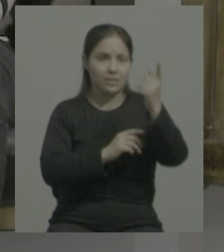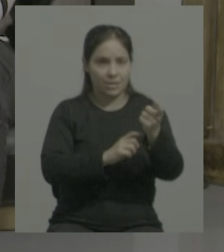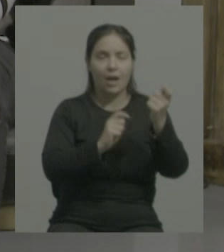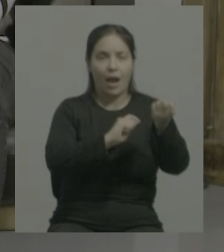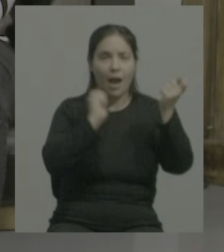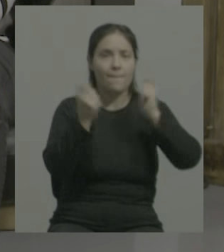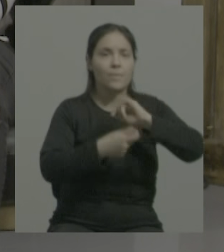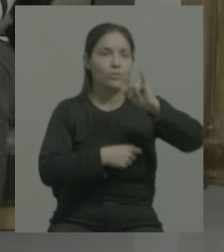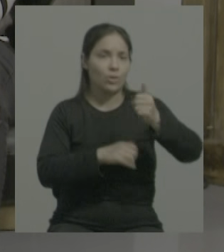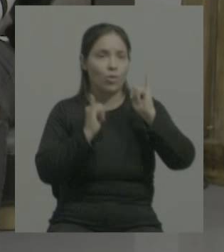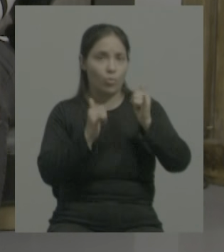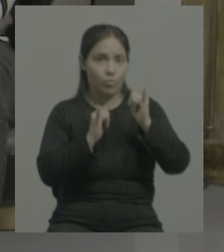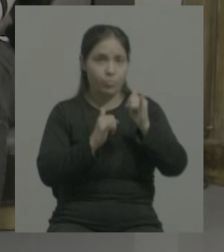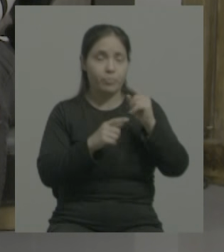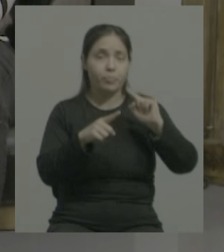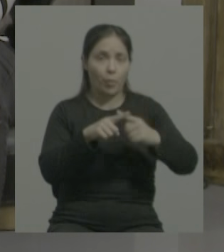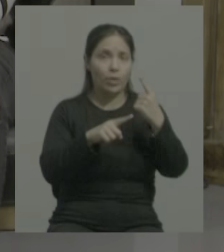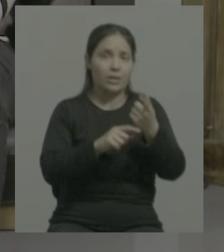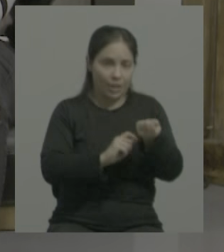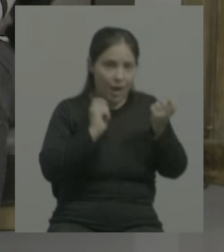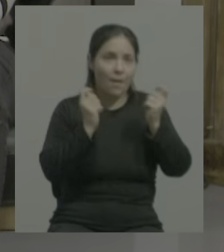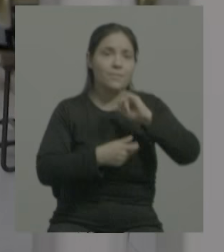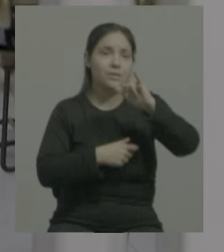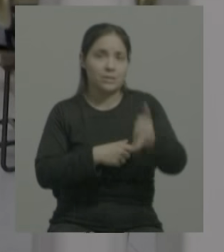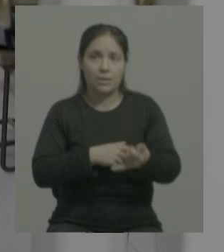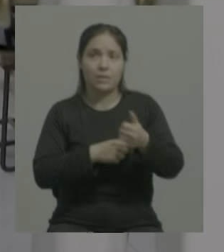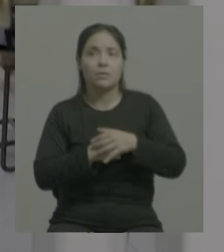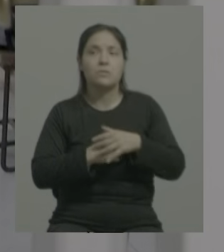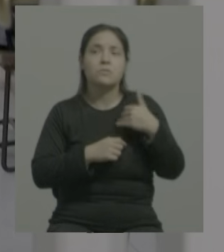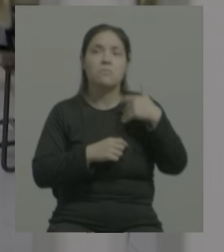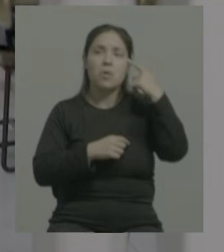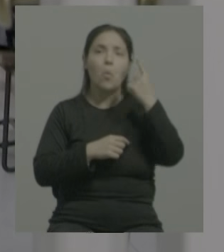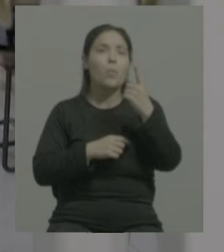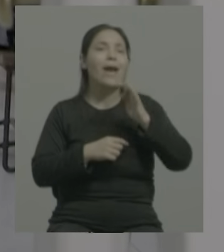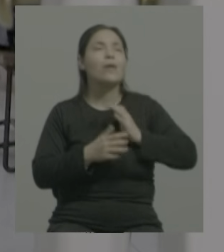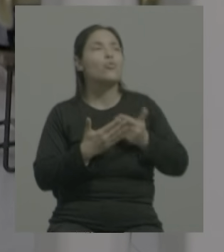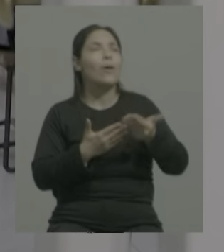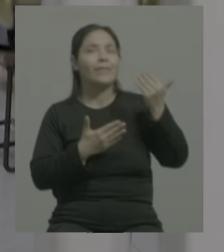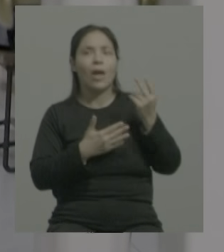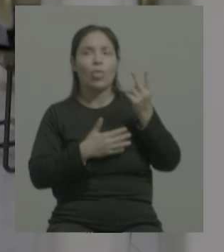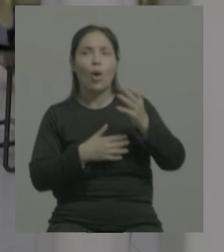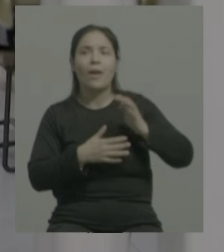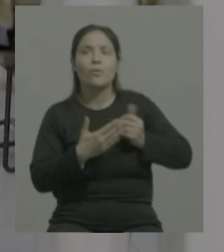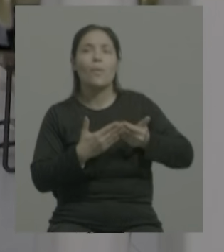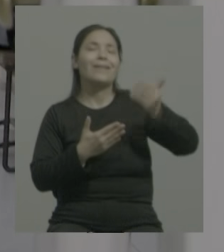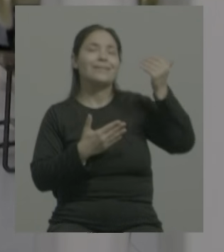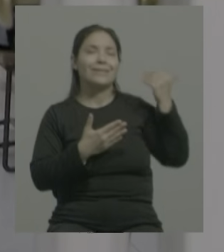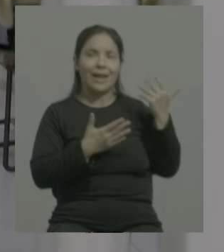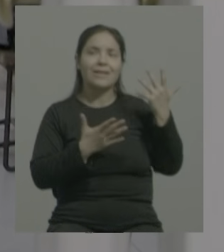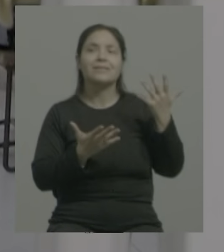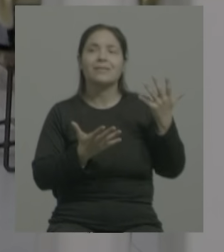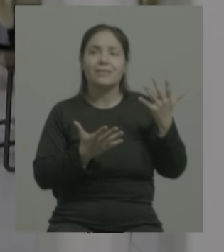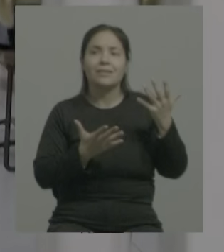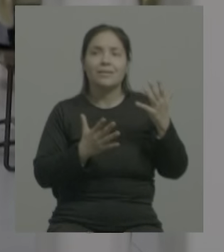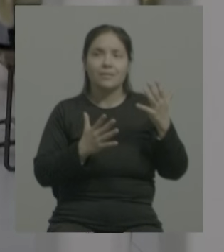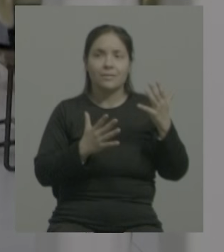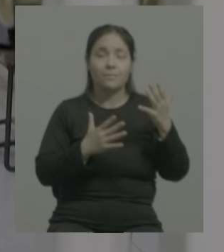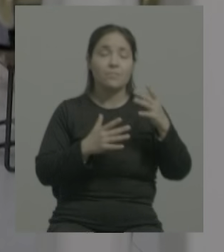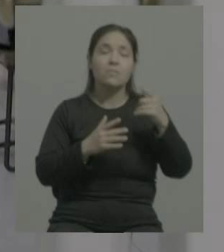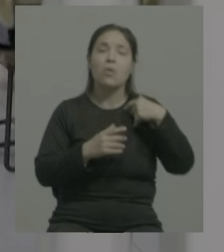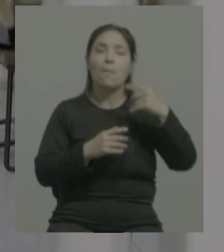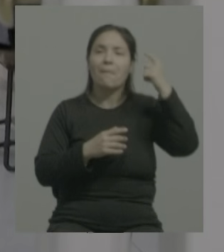juventud está percibiendo la política. Capaz hace un año atrás, 2 años atrás, se concebía o capaz se receptaban las cosas